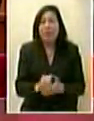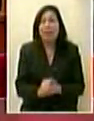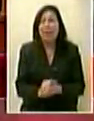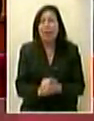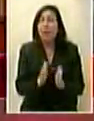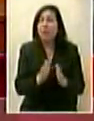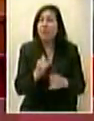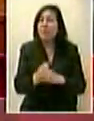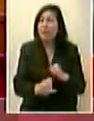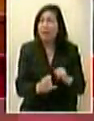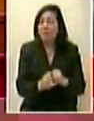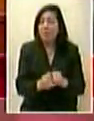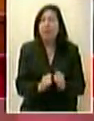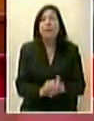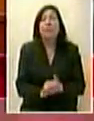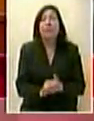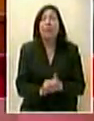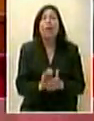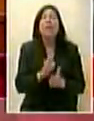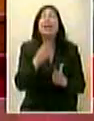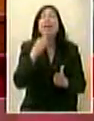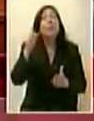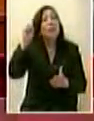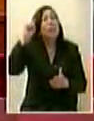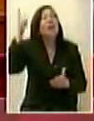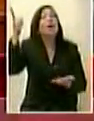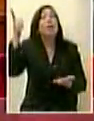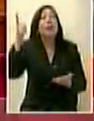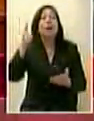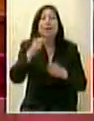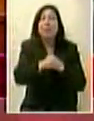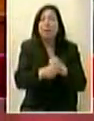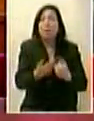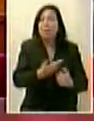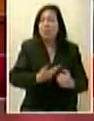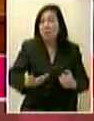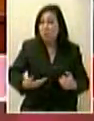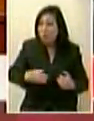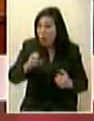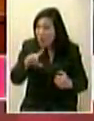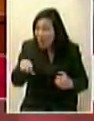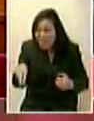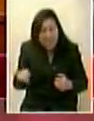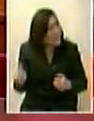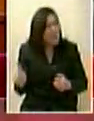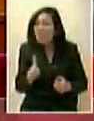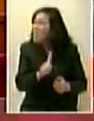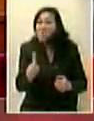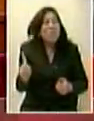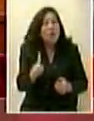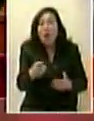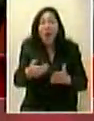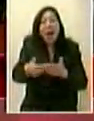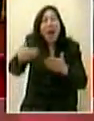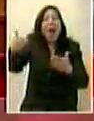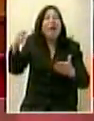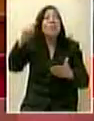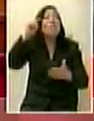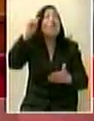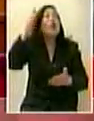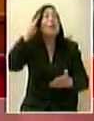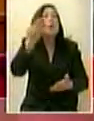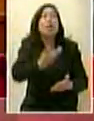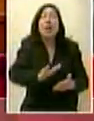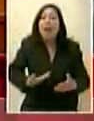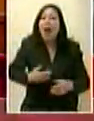de este organismo internacional que es el PNUD. ¿Lo generó el gobierno nacionalista, el presidente Ollanta Humala? Lo generó justamente el gobierno fujimorista